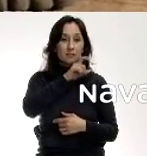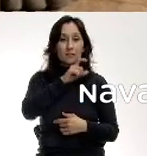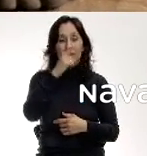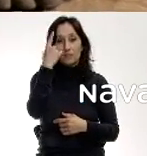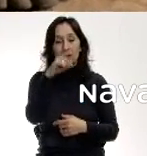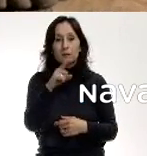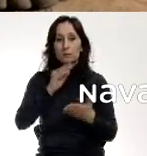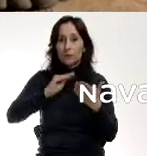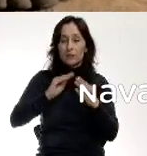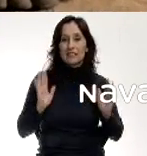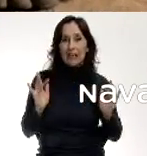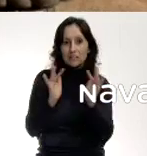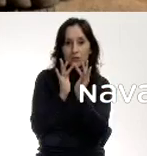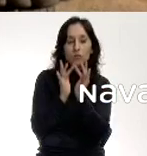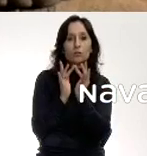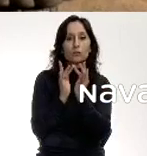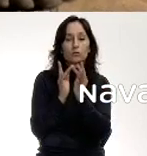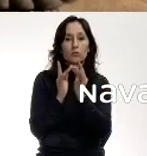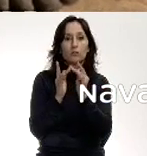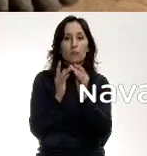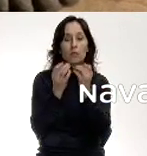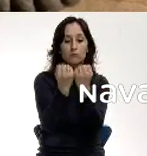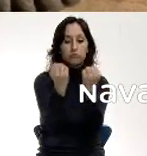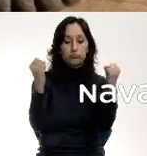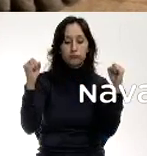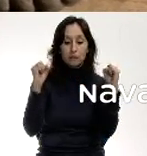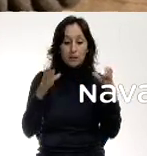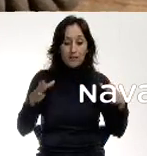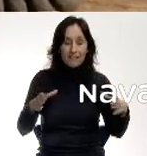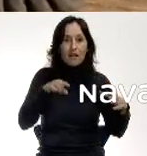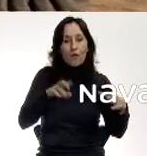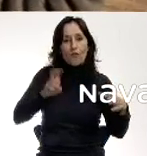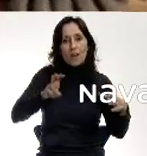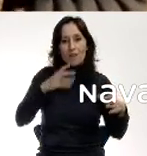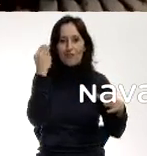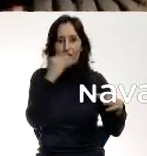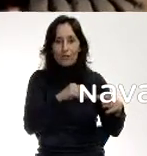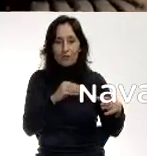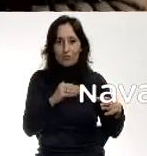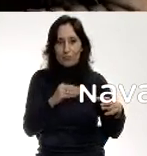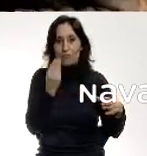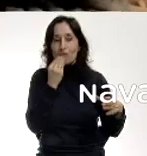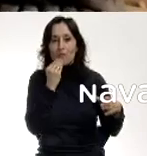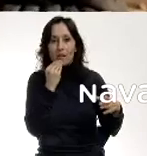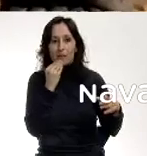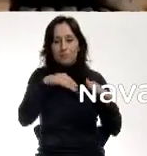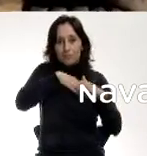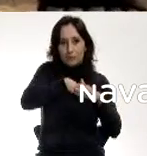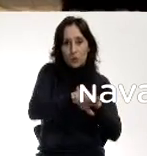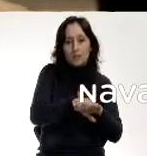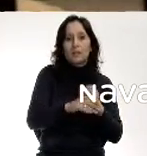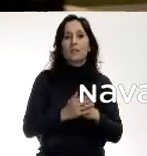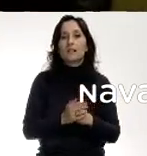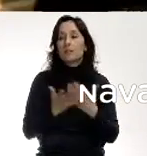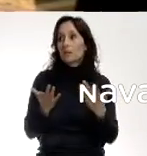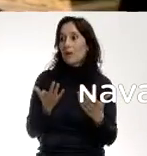en castillos, pues se llegó a utilizar como nevera, ¿eh? Entonces, qué mejor lugar para refrescar los alimentos